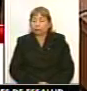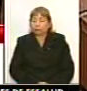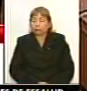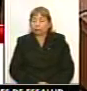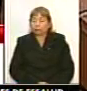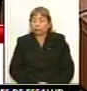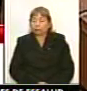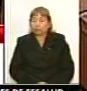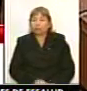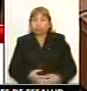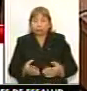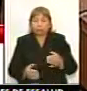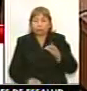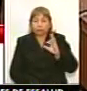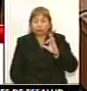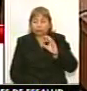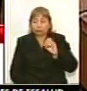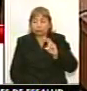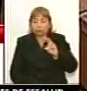Sí hacemos coro.